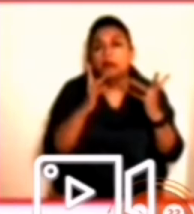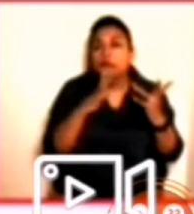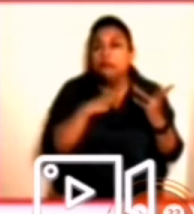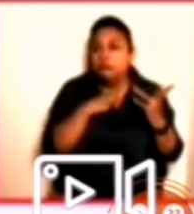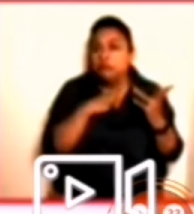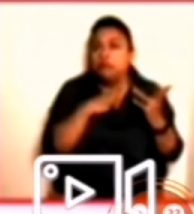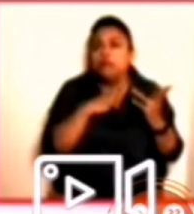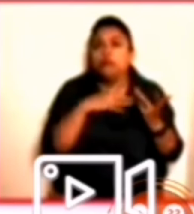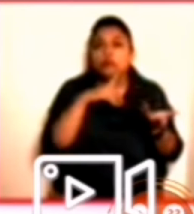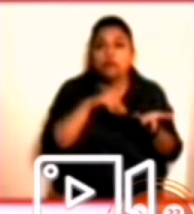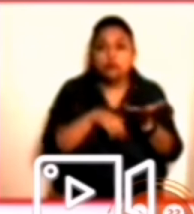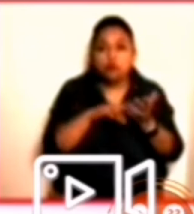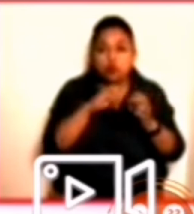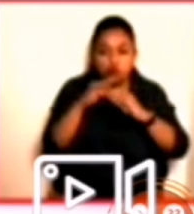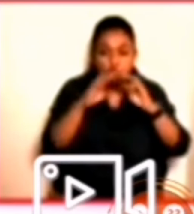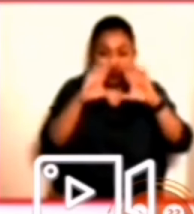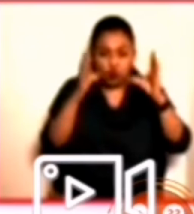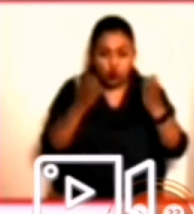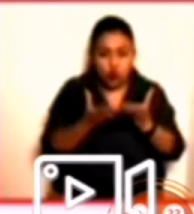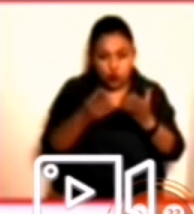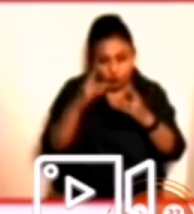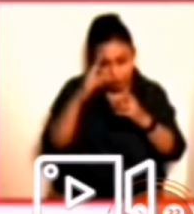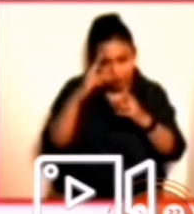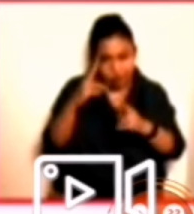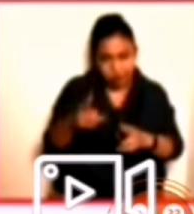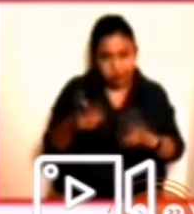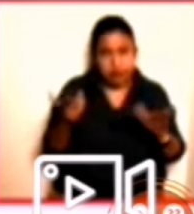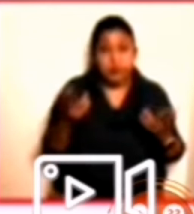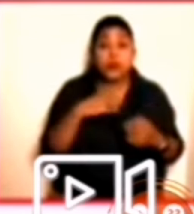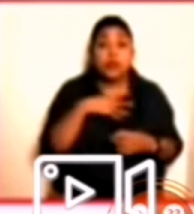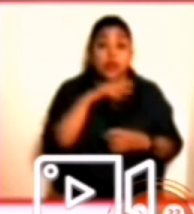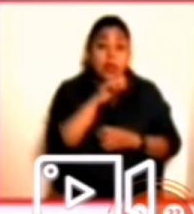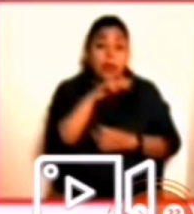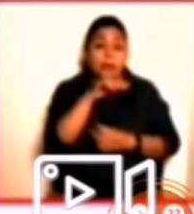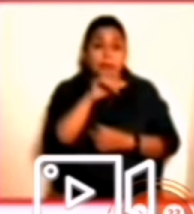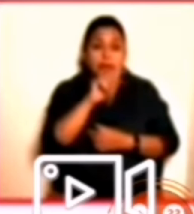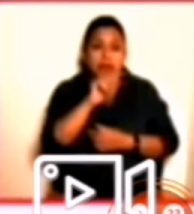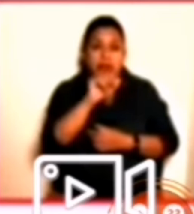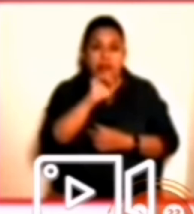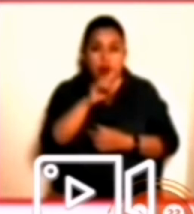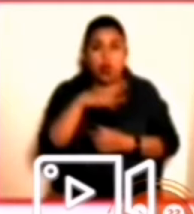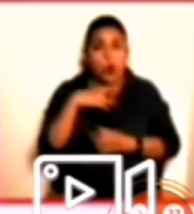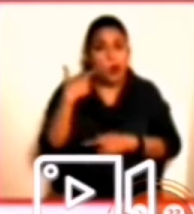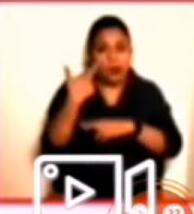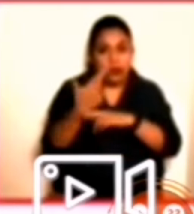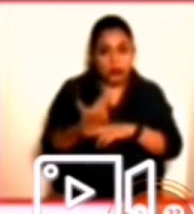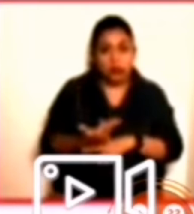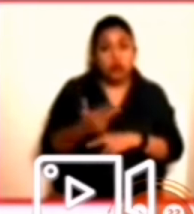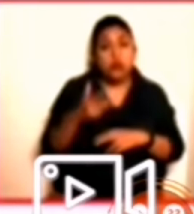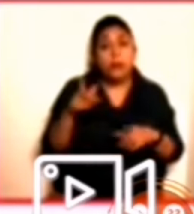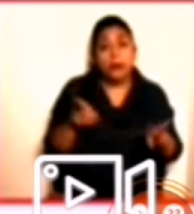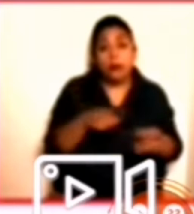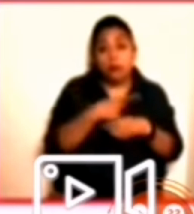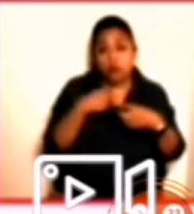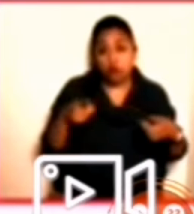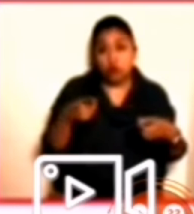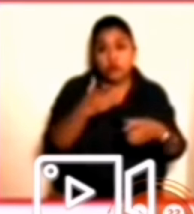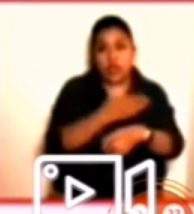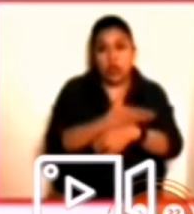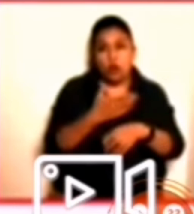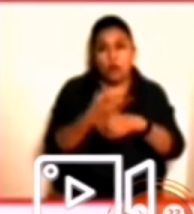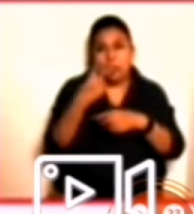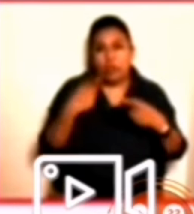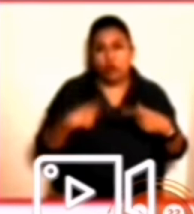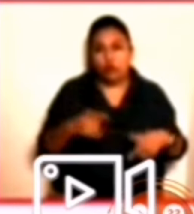este pequeño universo un homenaje a matar a ojo fue el encargado de hacer la música que acompaña a estos dos personajes